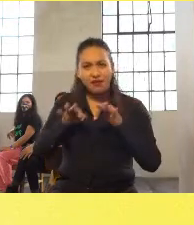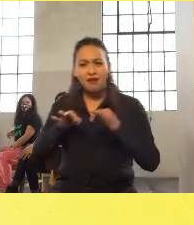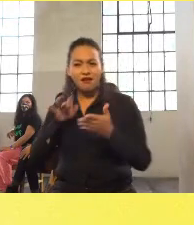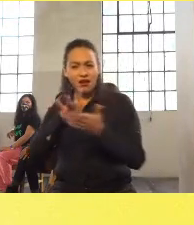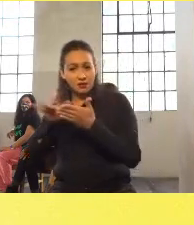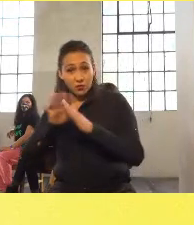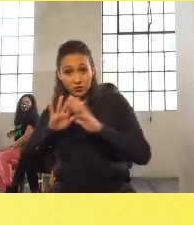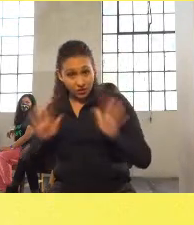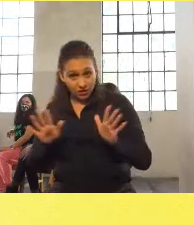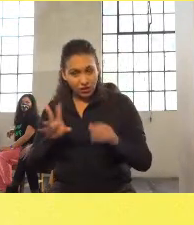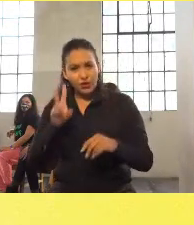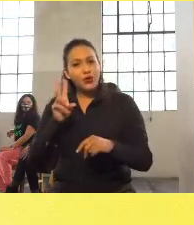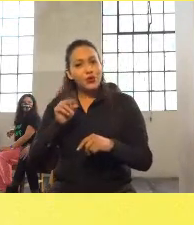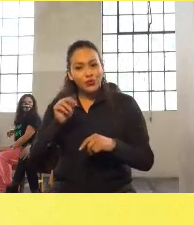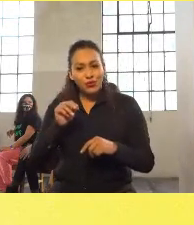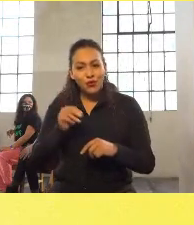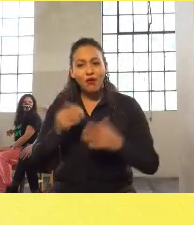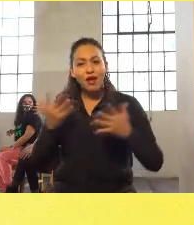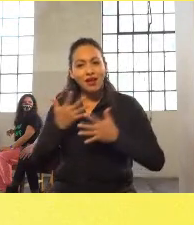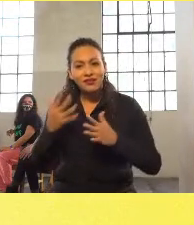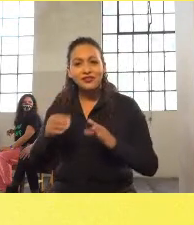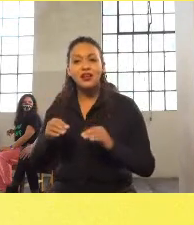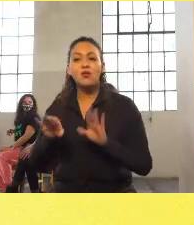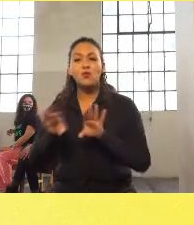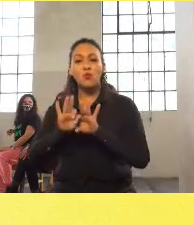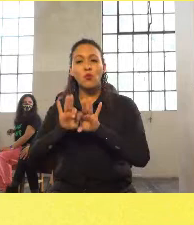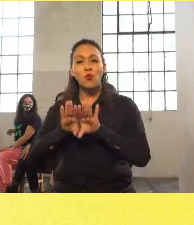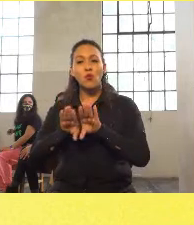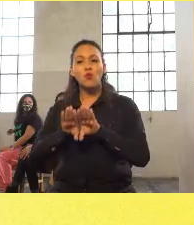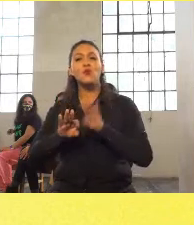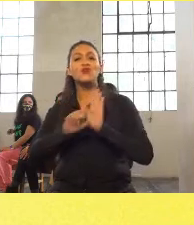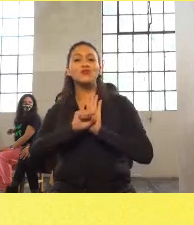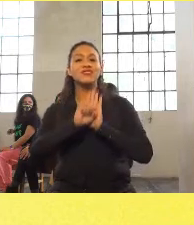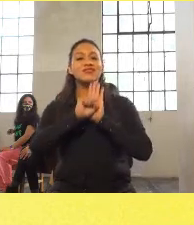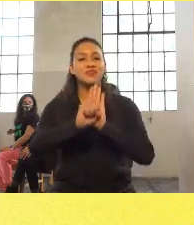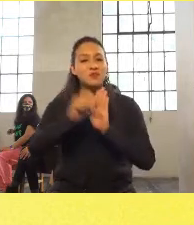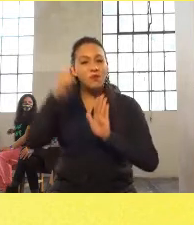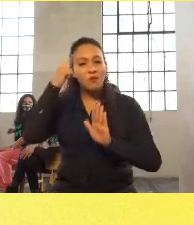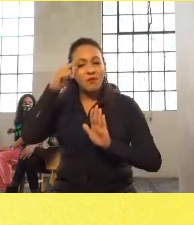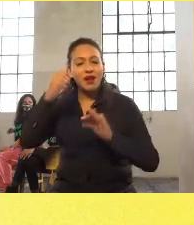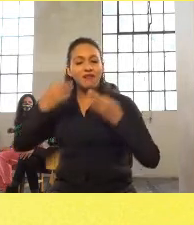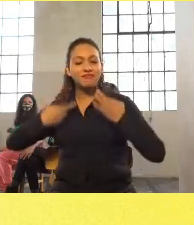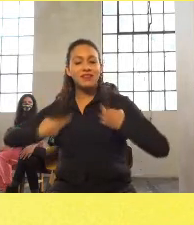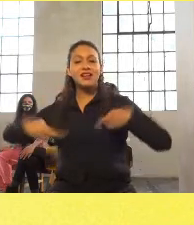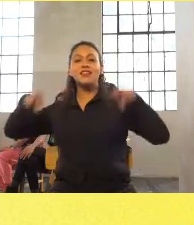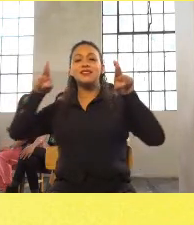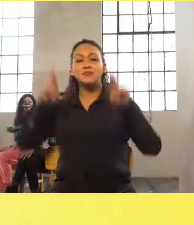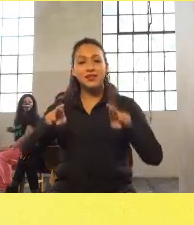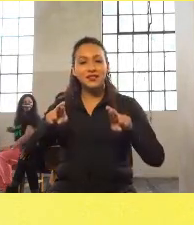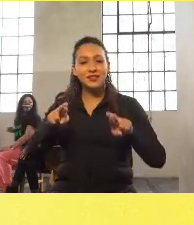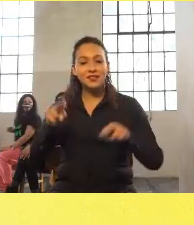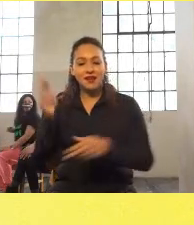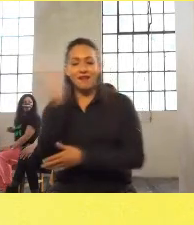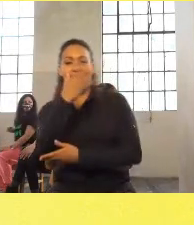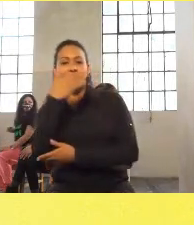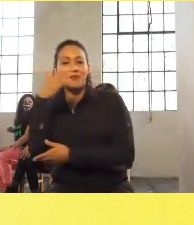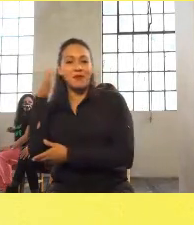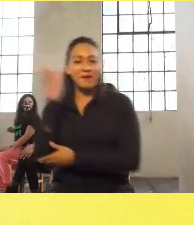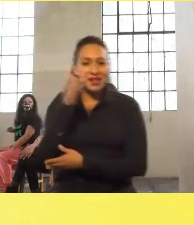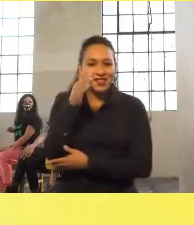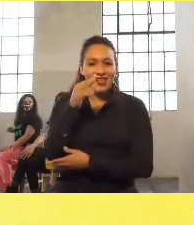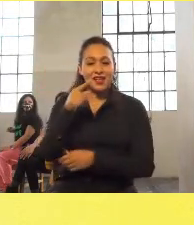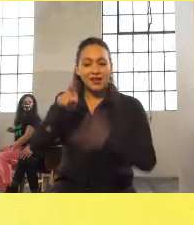la deconstrucción del símbolo, un símbolo que nos une a nivel país, digamos, que nos representa a nivel país. Y es muy chistoso